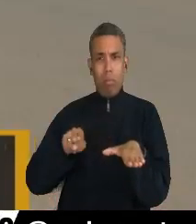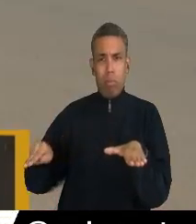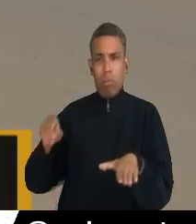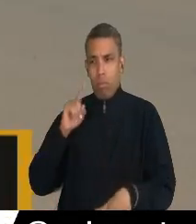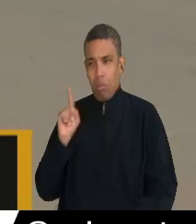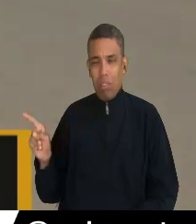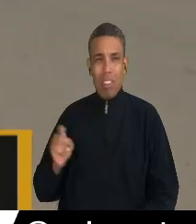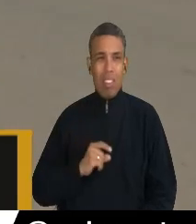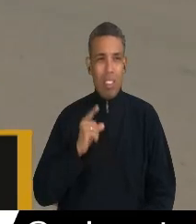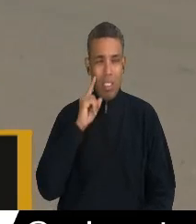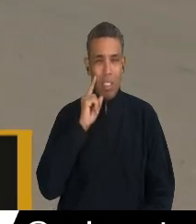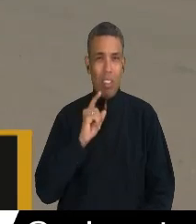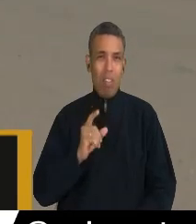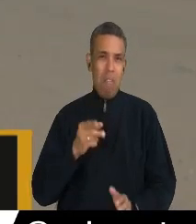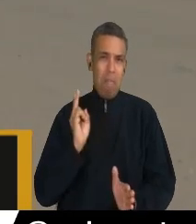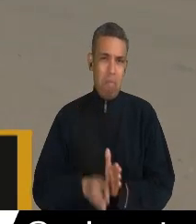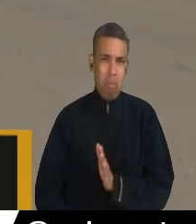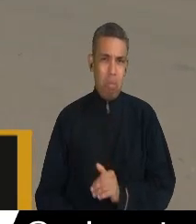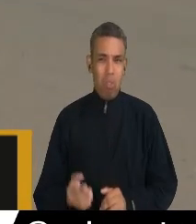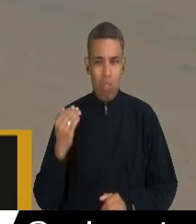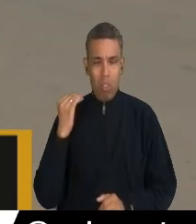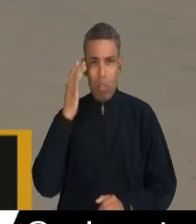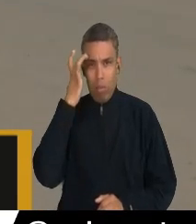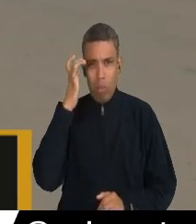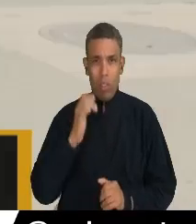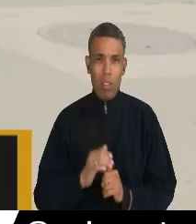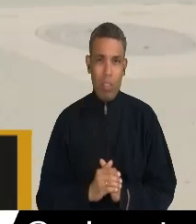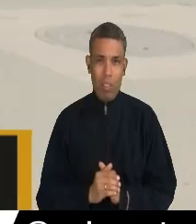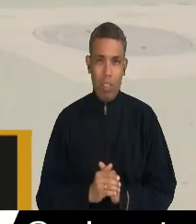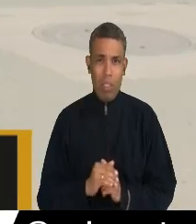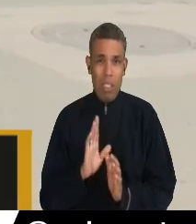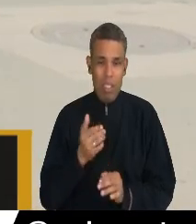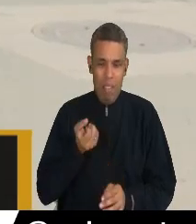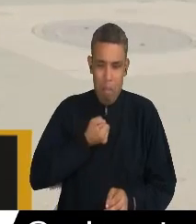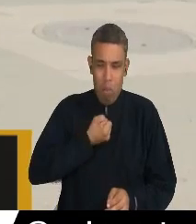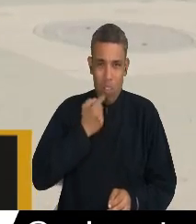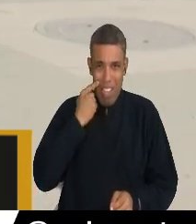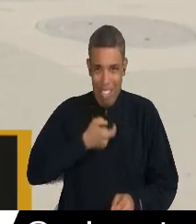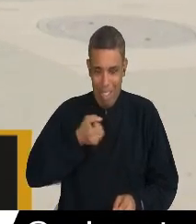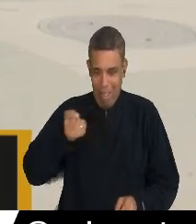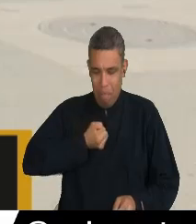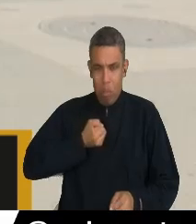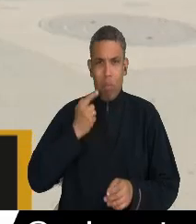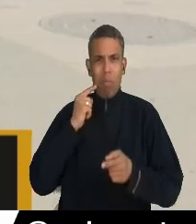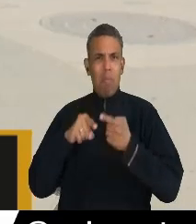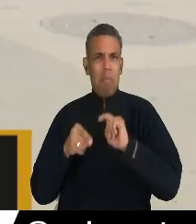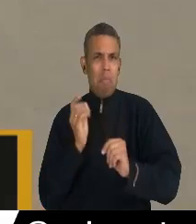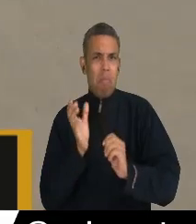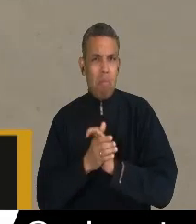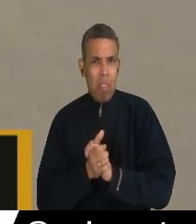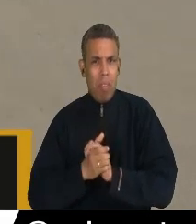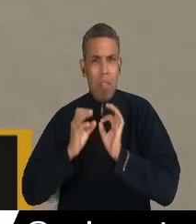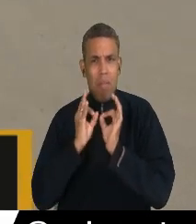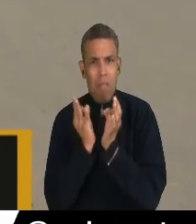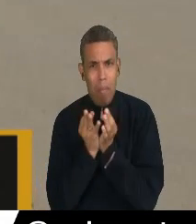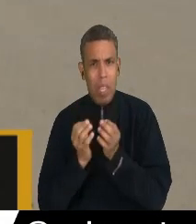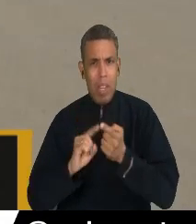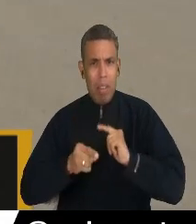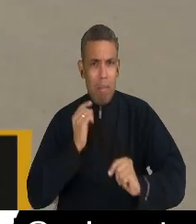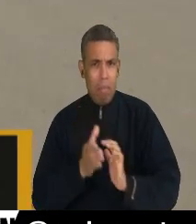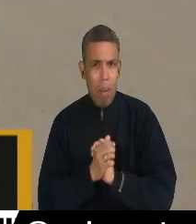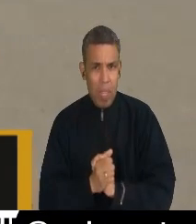Ravelo, quien falleció luego de recibir una herida con arma blanca a la altura de su pecho cuando departía con familiares y amigos en un establecimiento